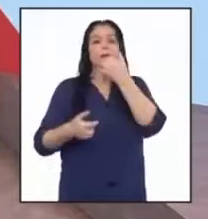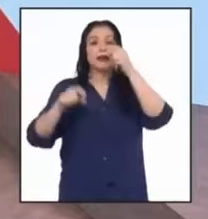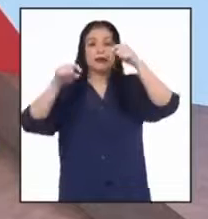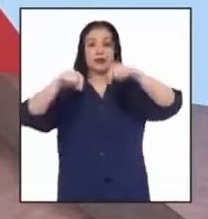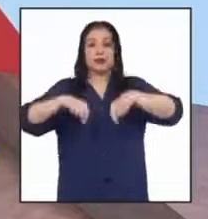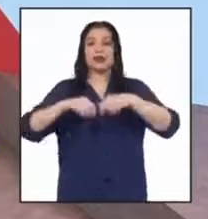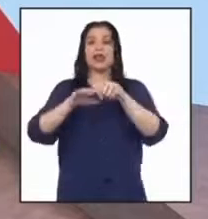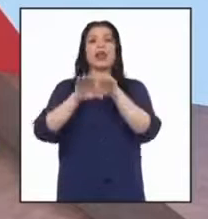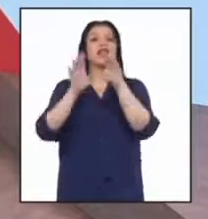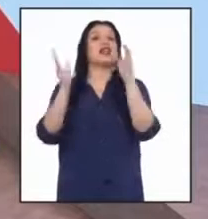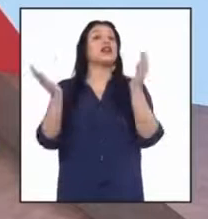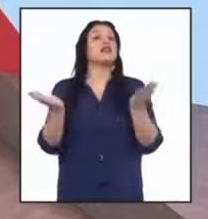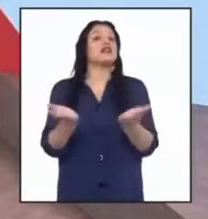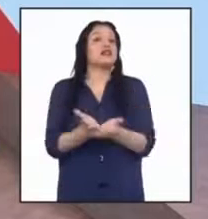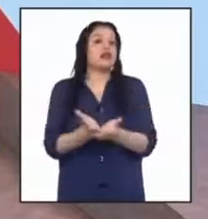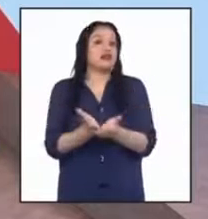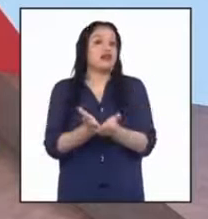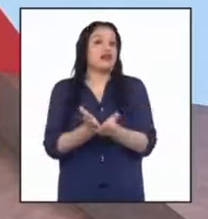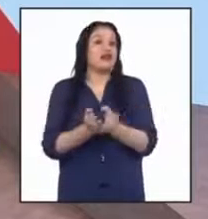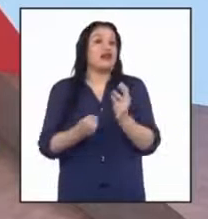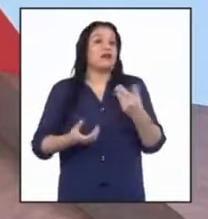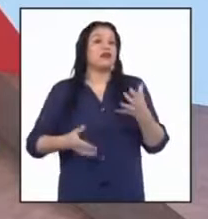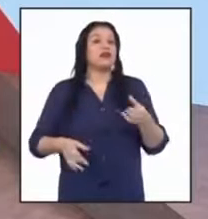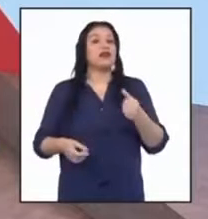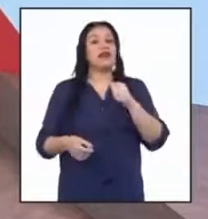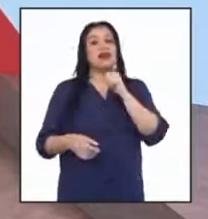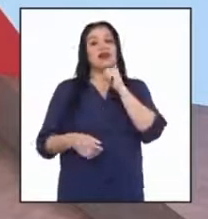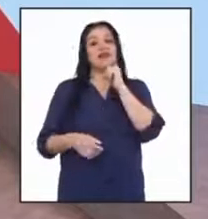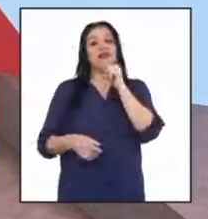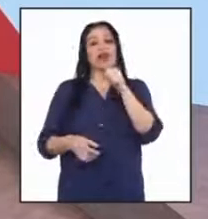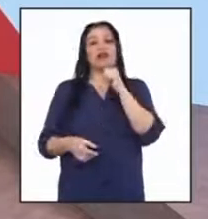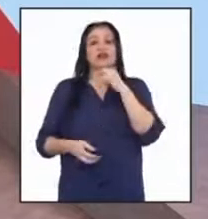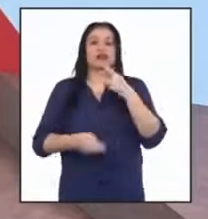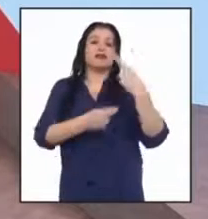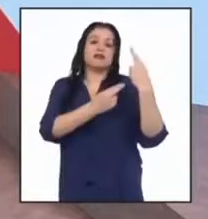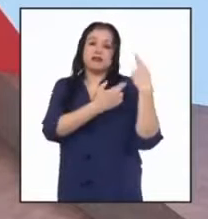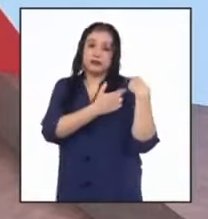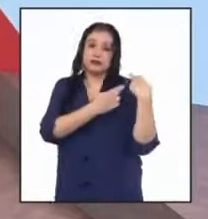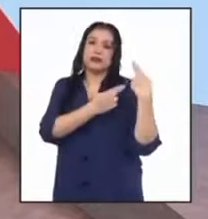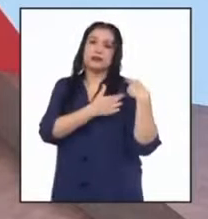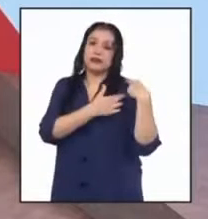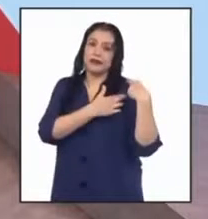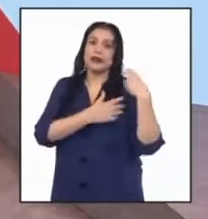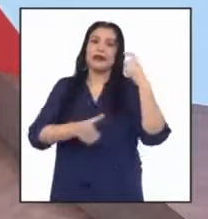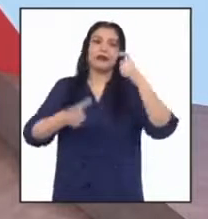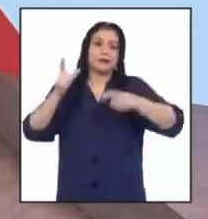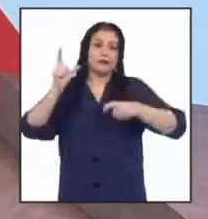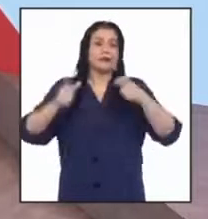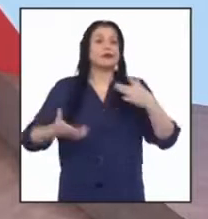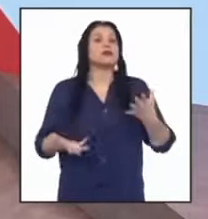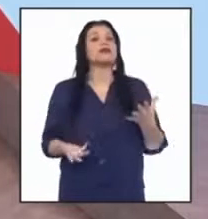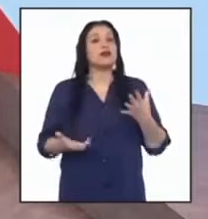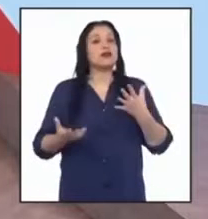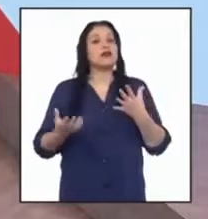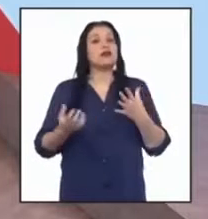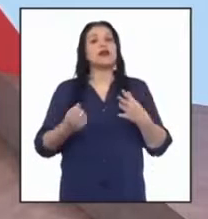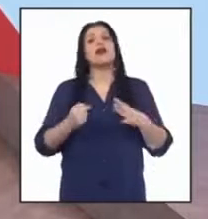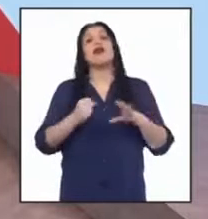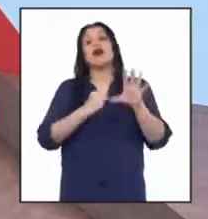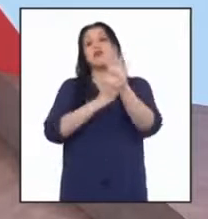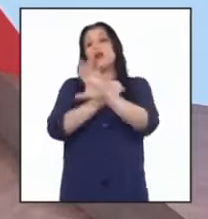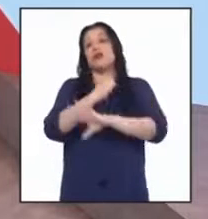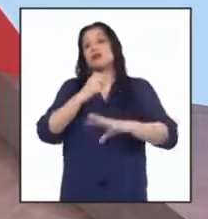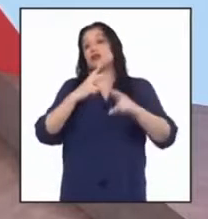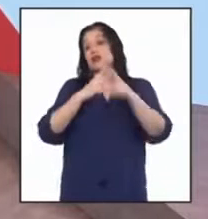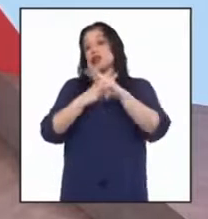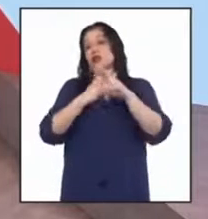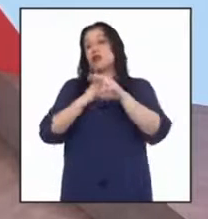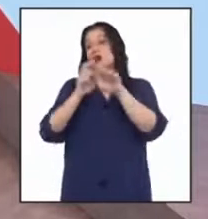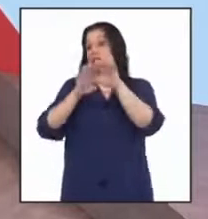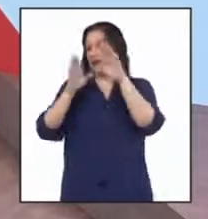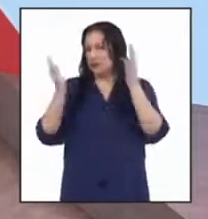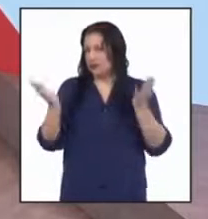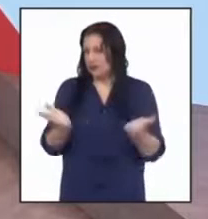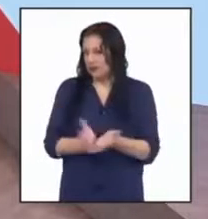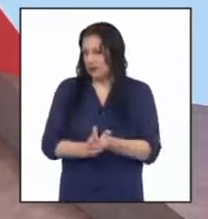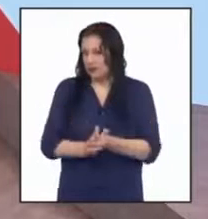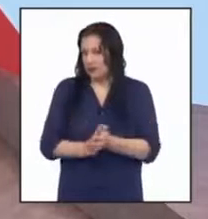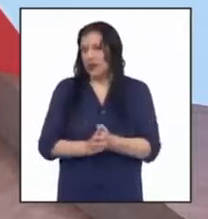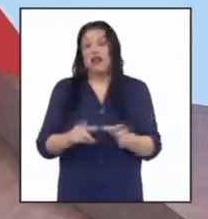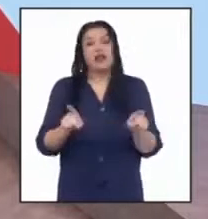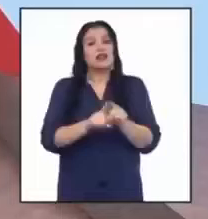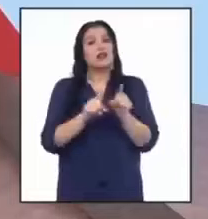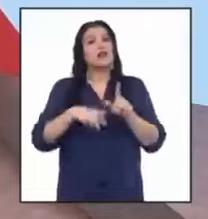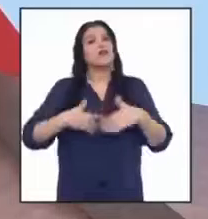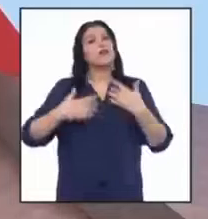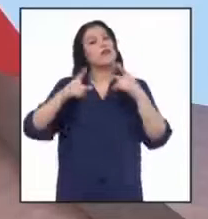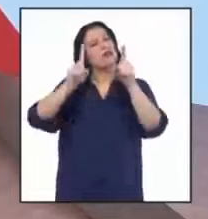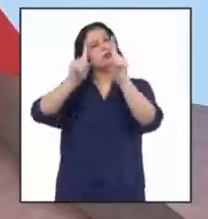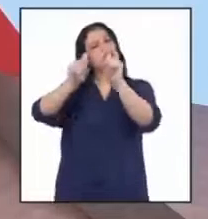Tierra debido a la poca o nula responsabilidad que hemos asumido los seres humanos con respecto a su cuidado. También podrían preguntar en